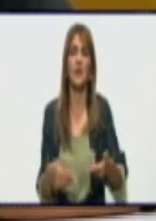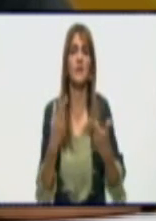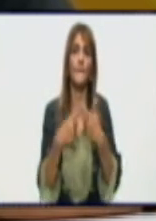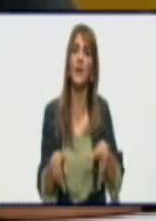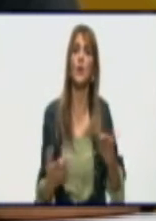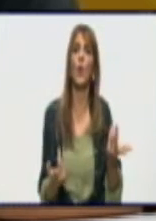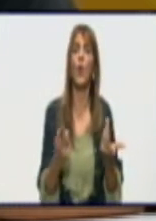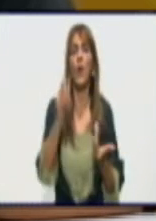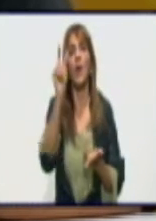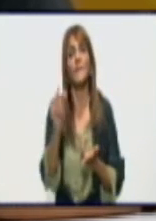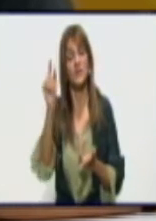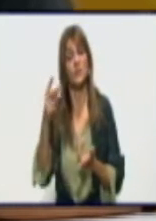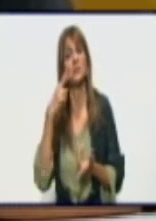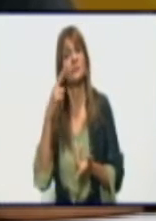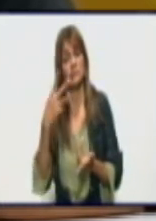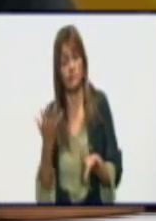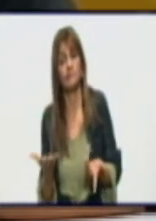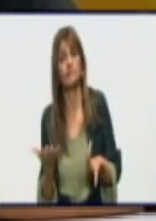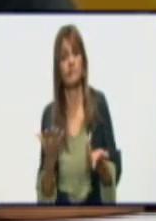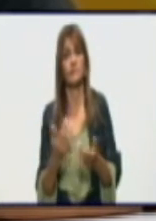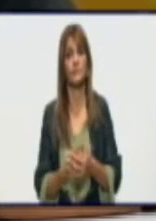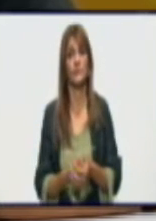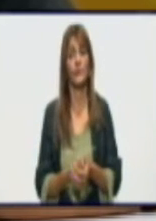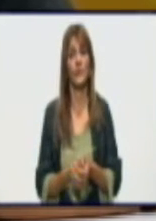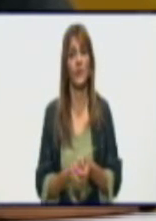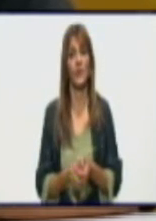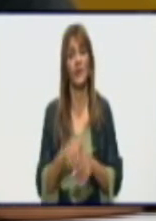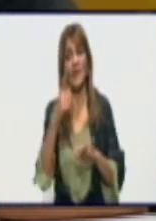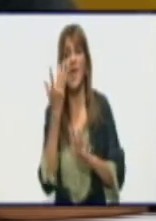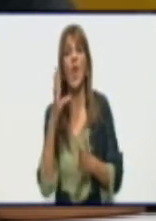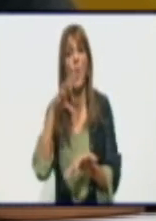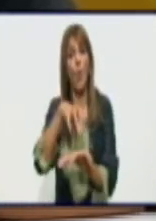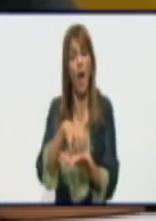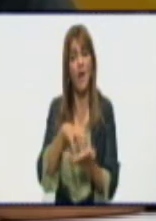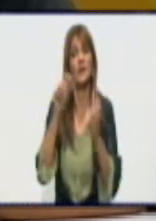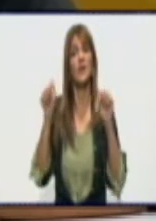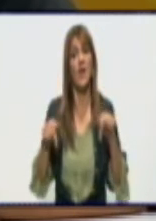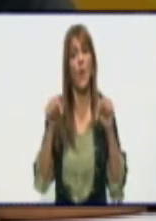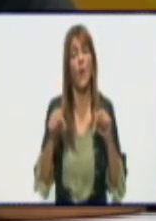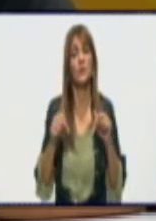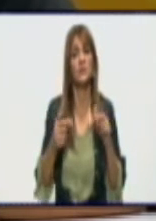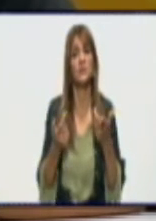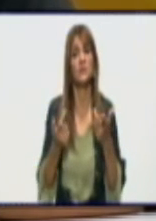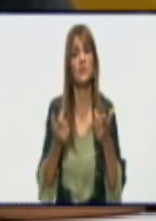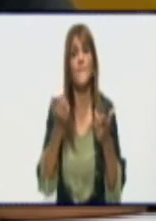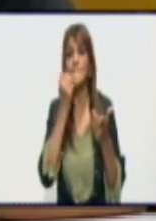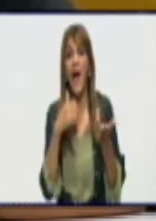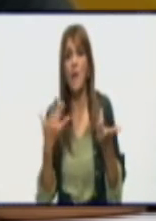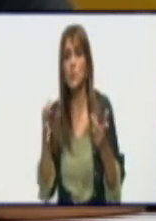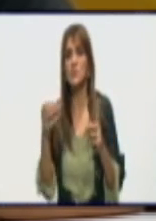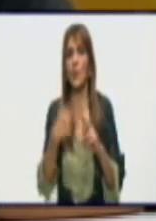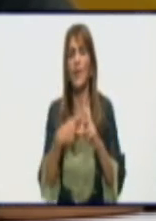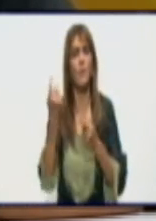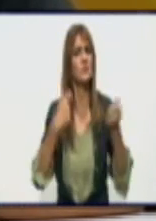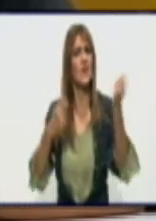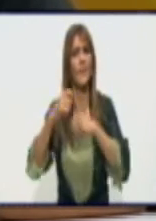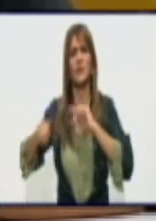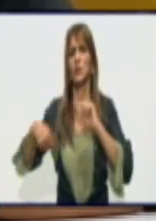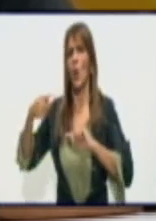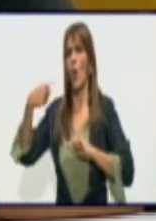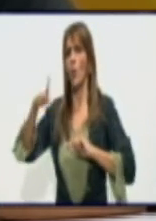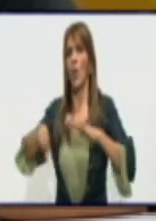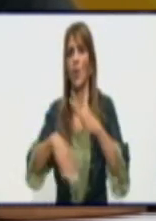reconocido que, verdad, lo afectamos, pero también hay que reconocer que es el lugar que hoy más en Bayamo se vende diariamente, porque eso es una